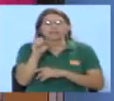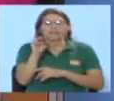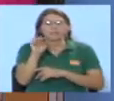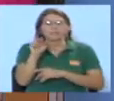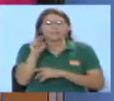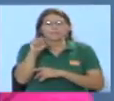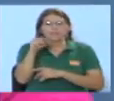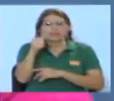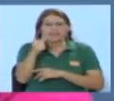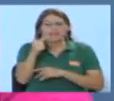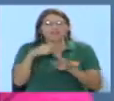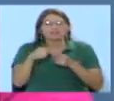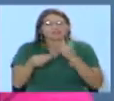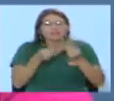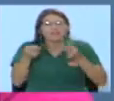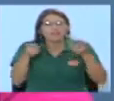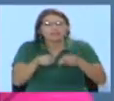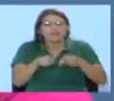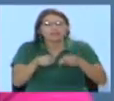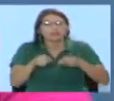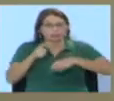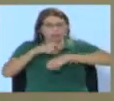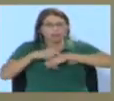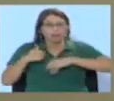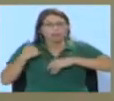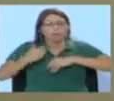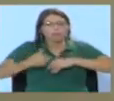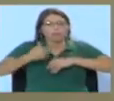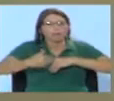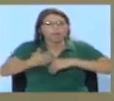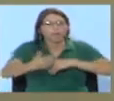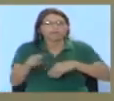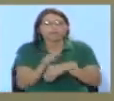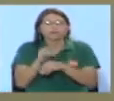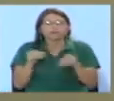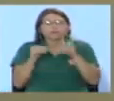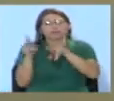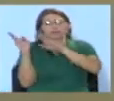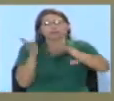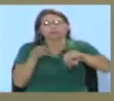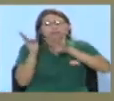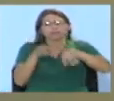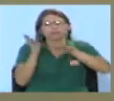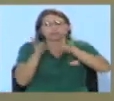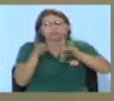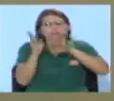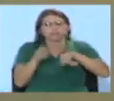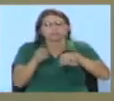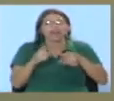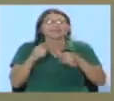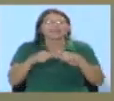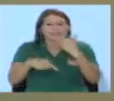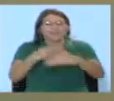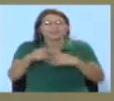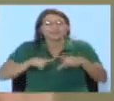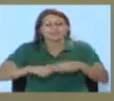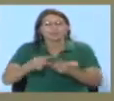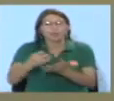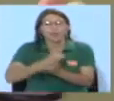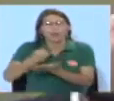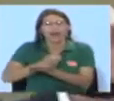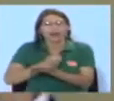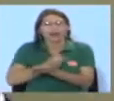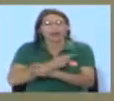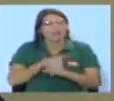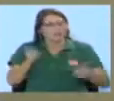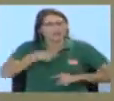del tiempo y el aumento del uso de los datos, pues entonces muy pronto te van a empezar a cobrar. En realidad deberíamos tener una metodología para estar